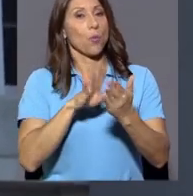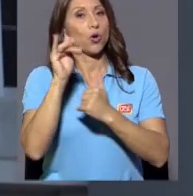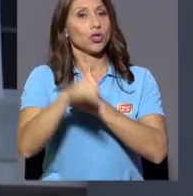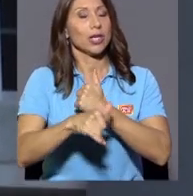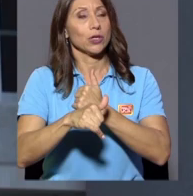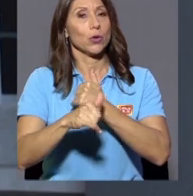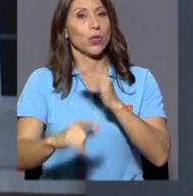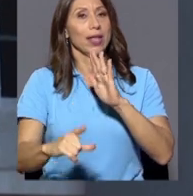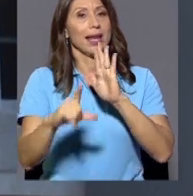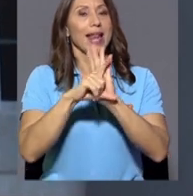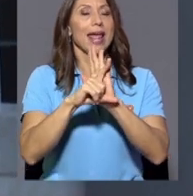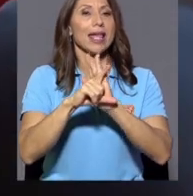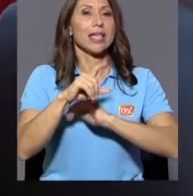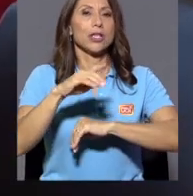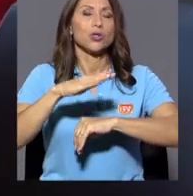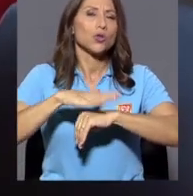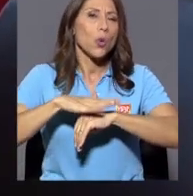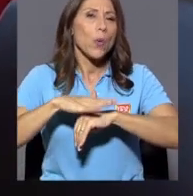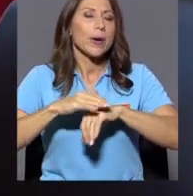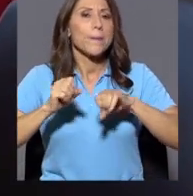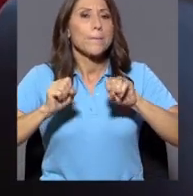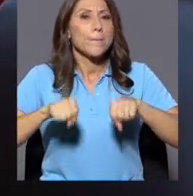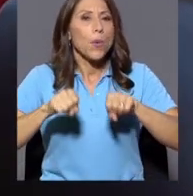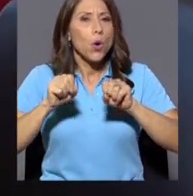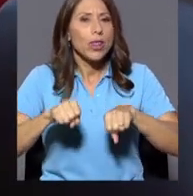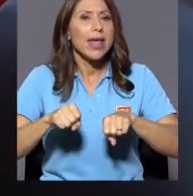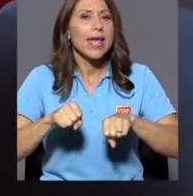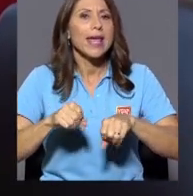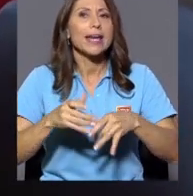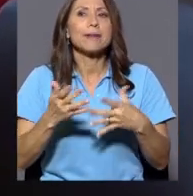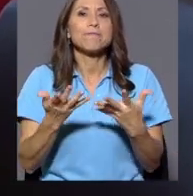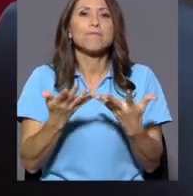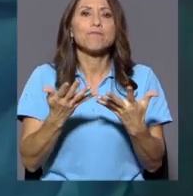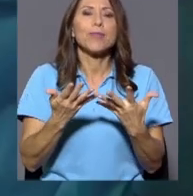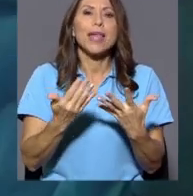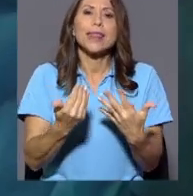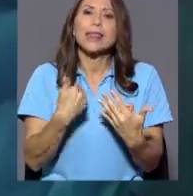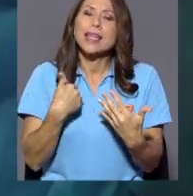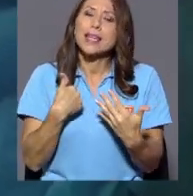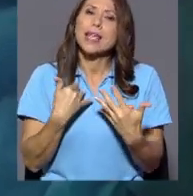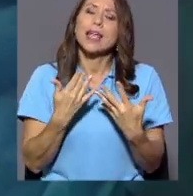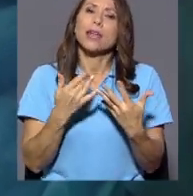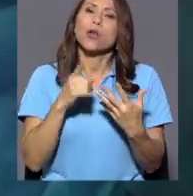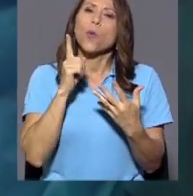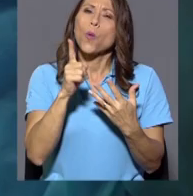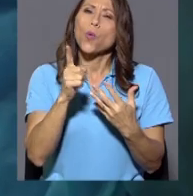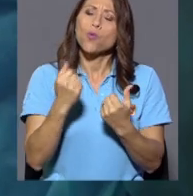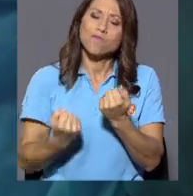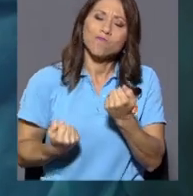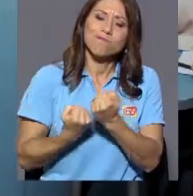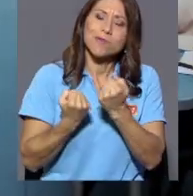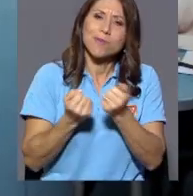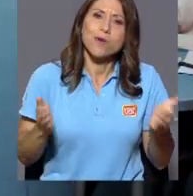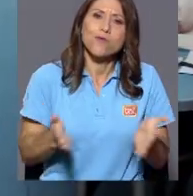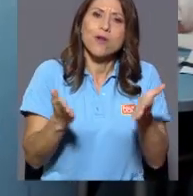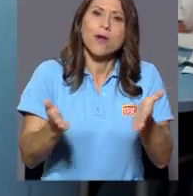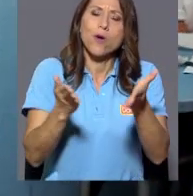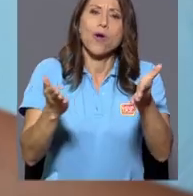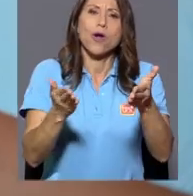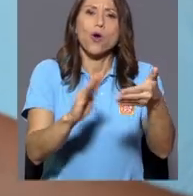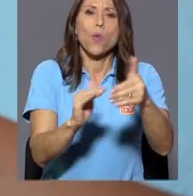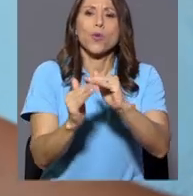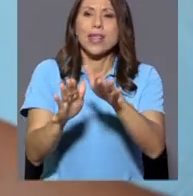alrededor de poder conservar desde los medios comunitarios un resorte potentísimo para hacer comunidad